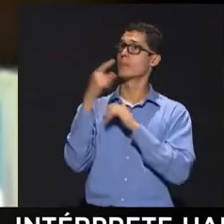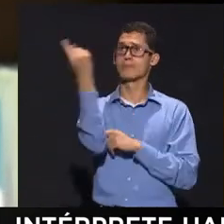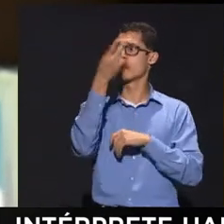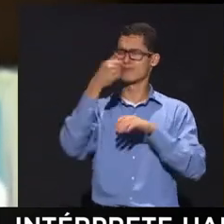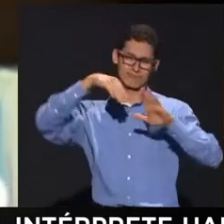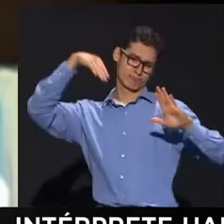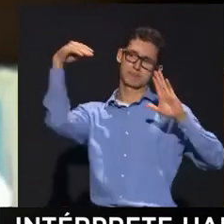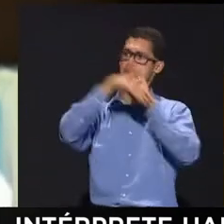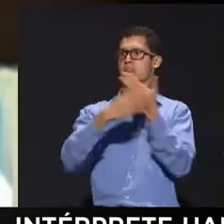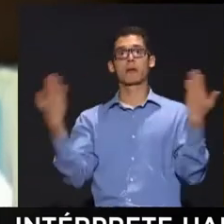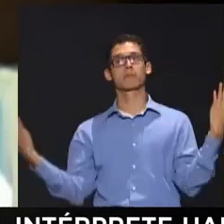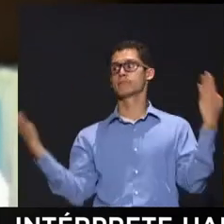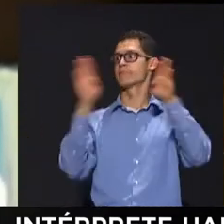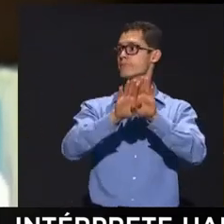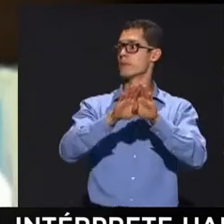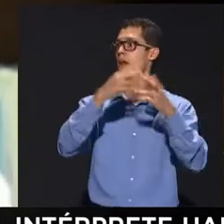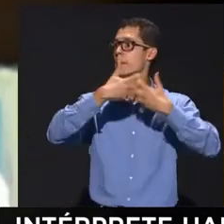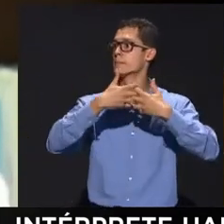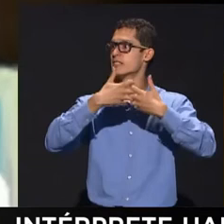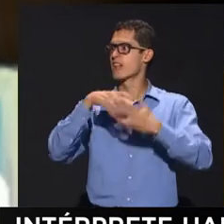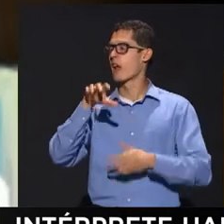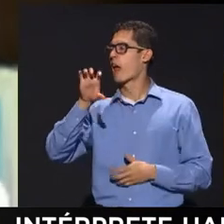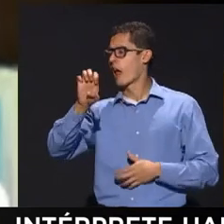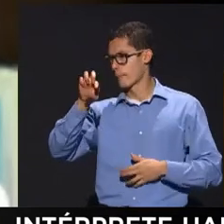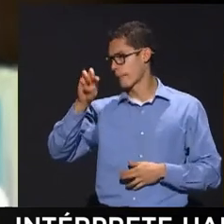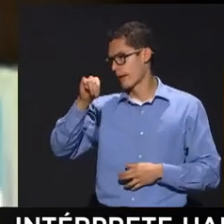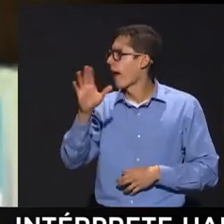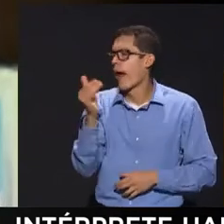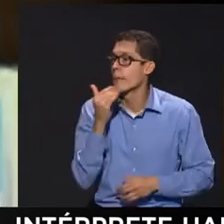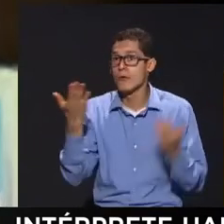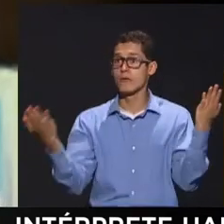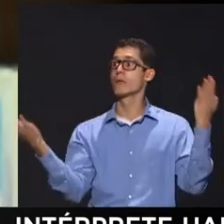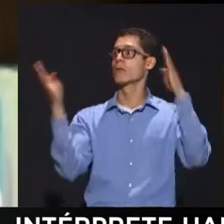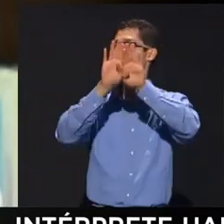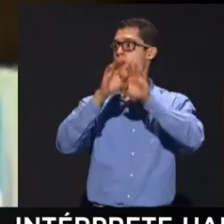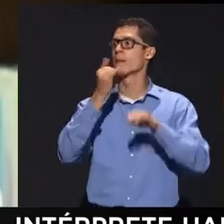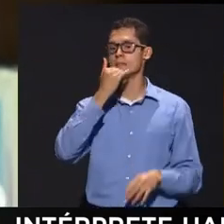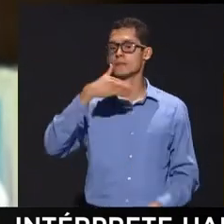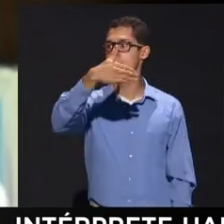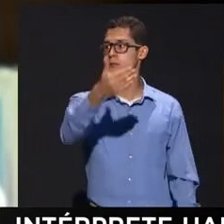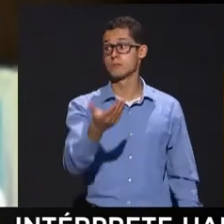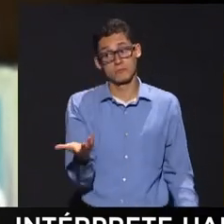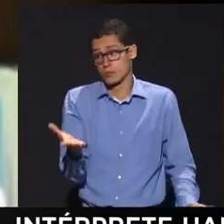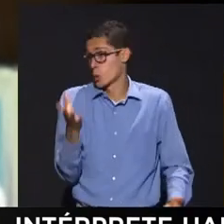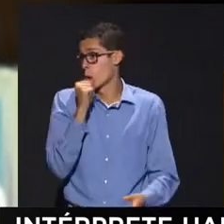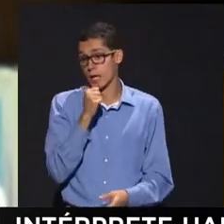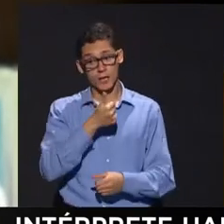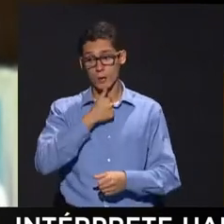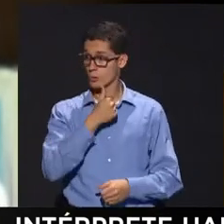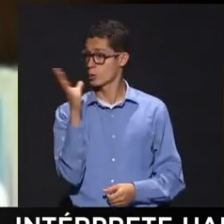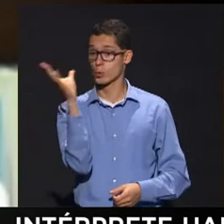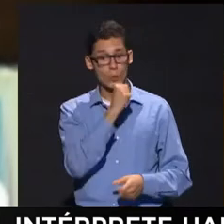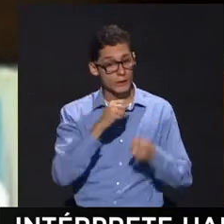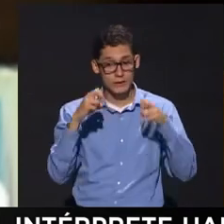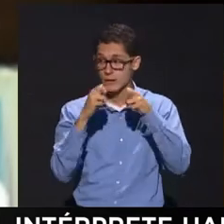todas las personas que están viendo el programa se darán cuenta de la importancia que tienen los servicios públicos para no solamente para la vida en el hogar, sino para el desarrollo de las economías.